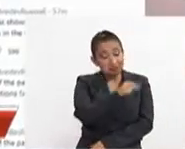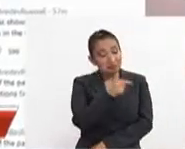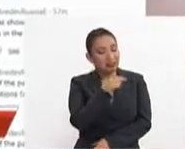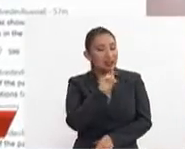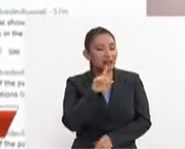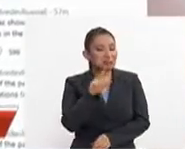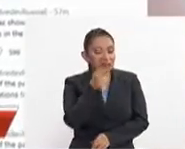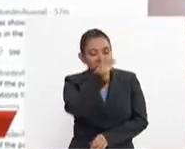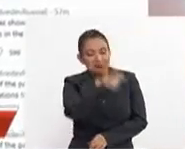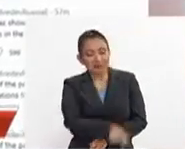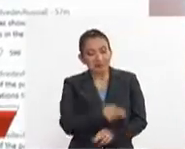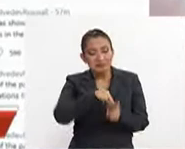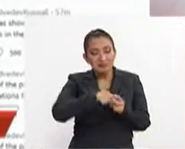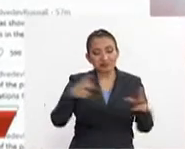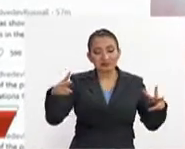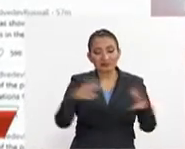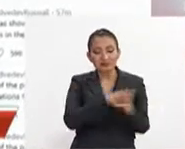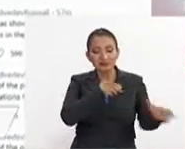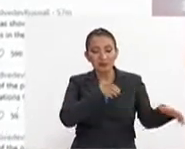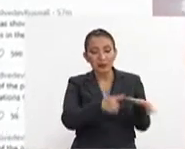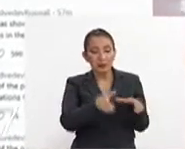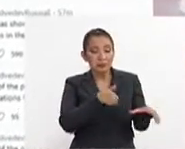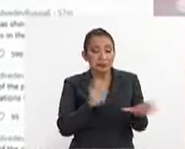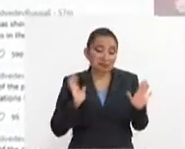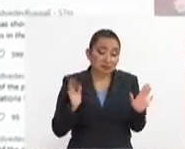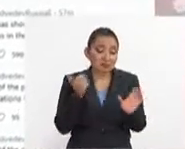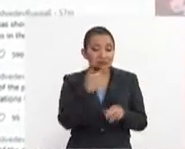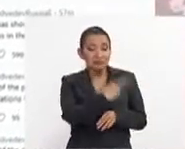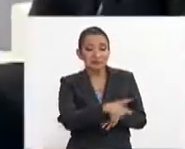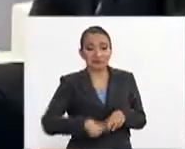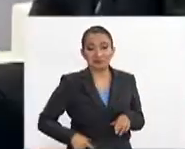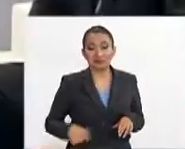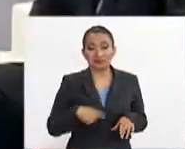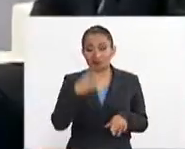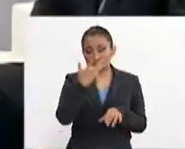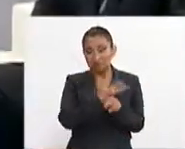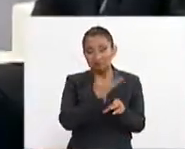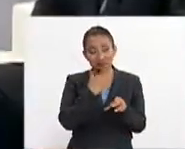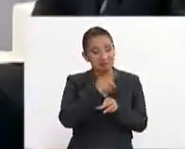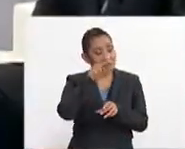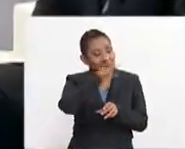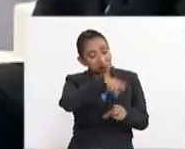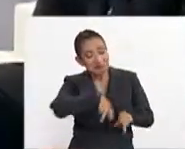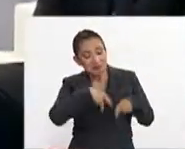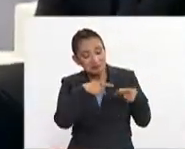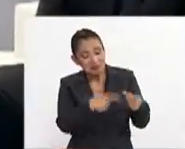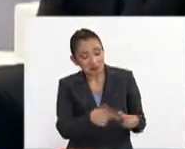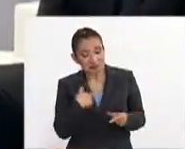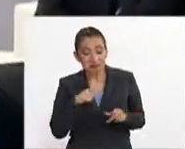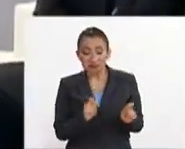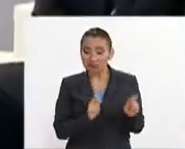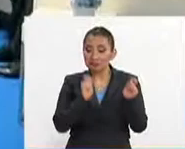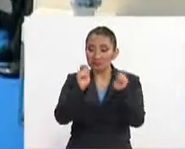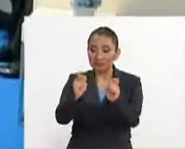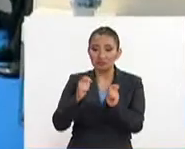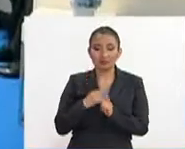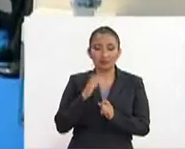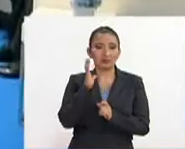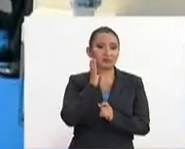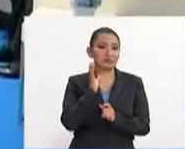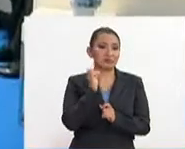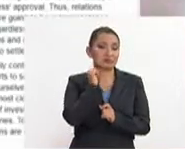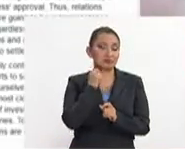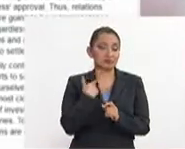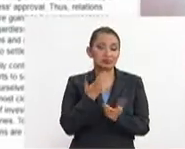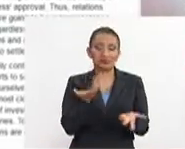trata también del inicio de una guerra comercial y aseguró que la administración de Trump ha mostrado debilidad y entregó el poder al Congreso de la